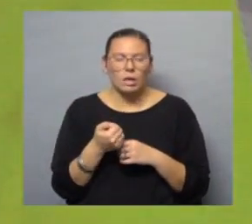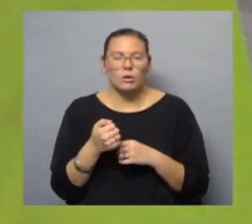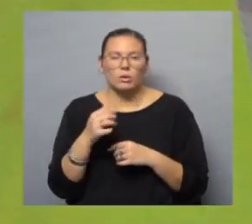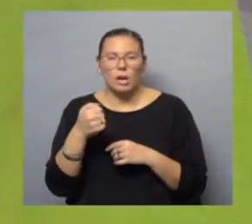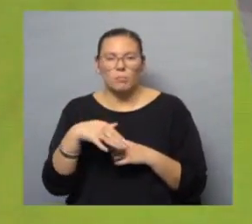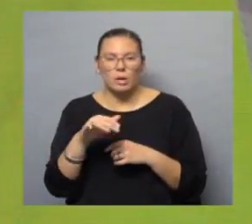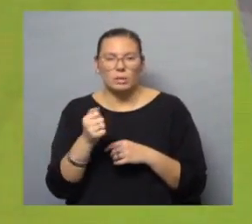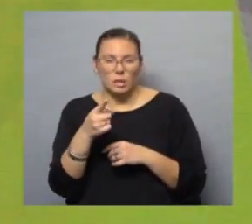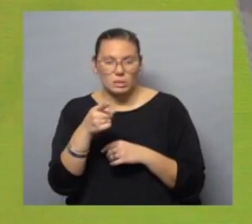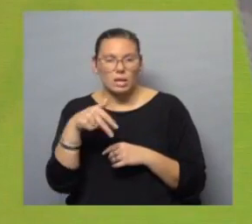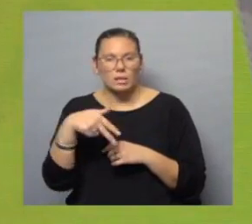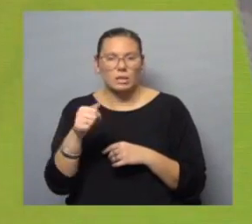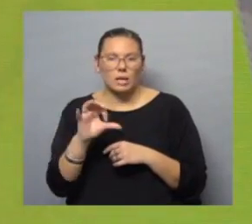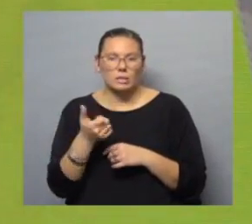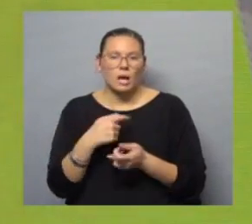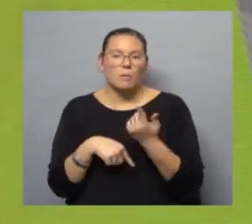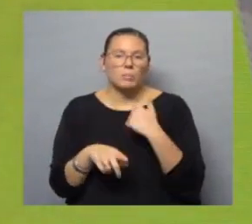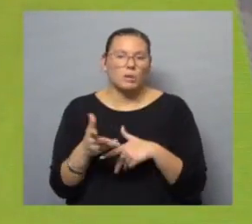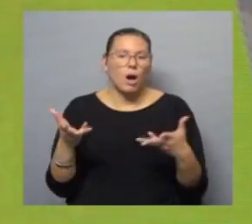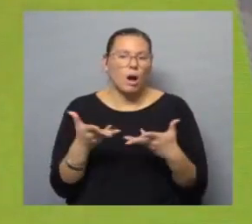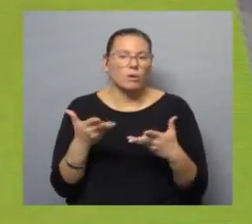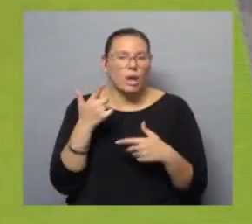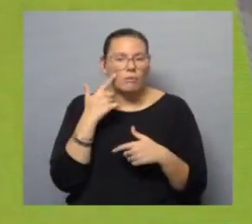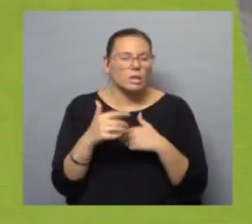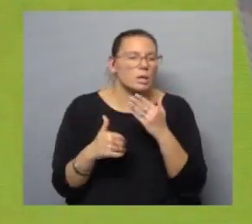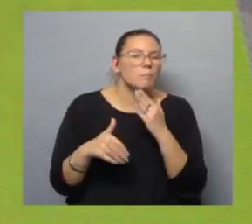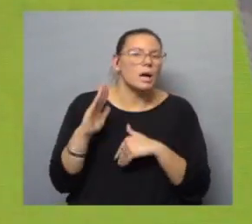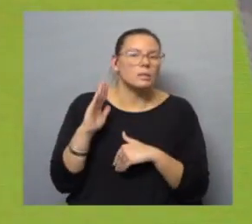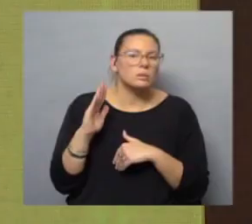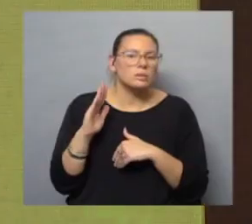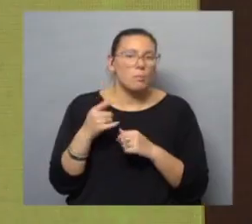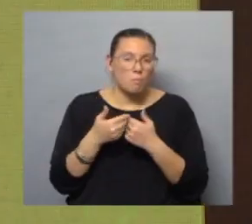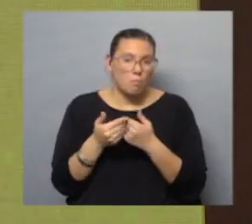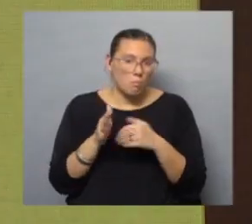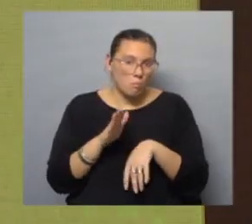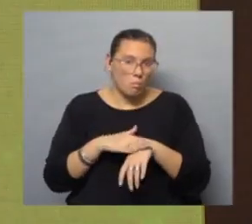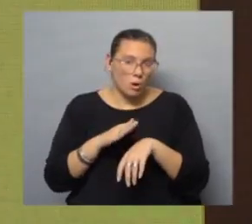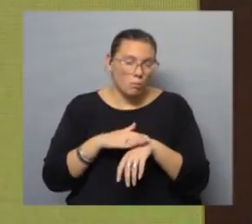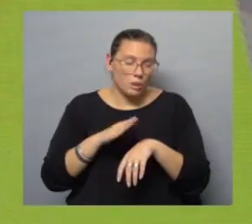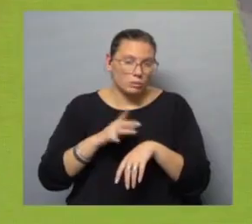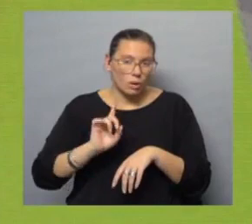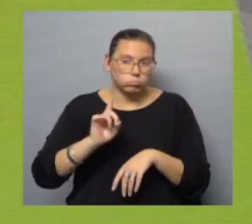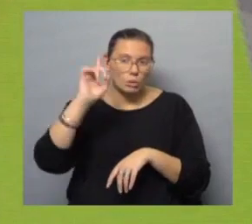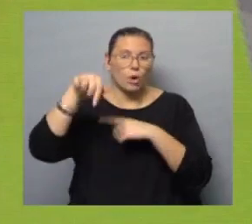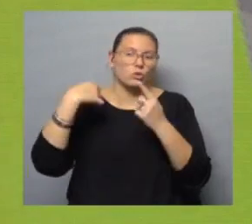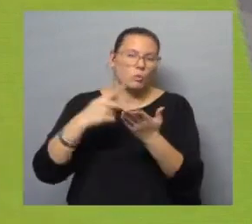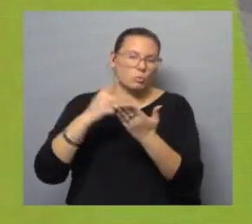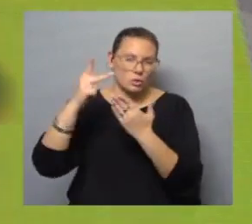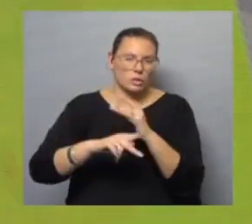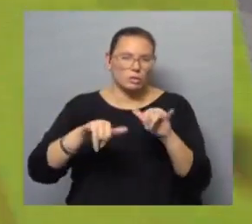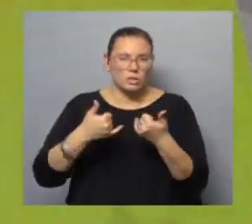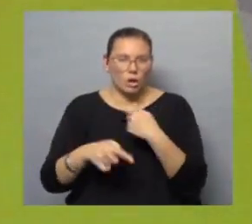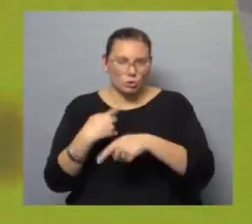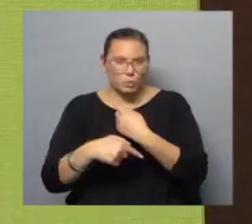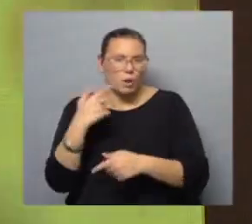la NASA, pero sobre todo ahora para ver qué sigue, porque mientras se lanzaba el James Webb ya había otros proyectos en marcha y se sigue pensando